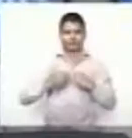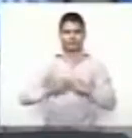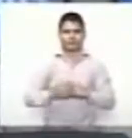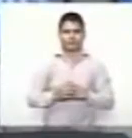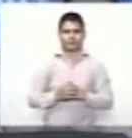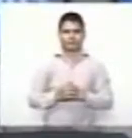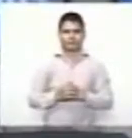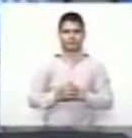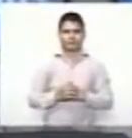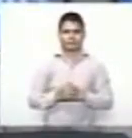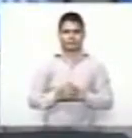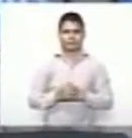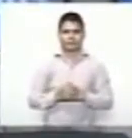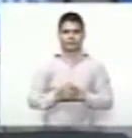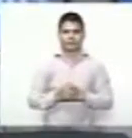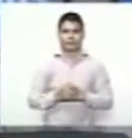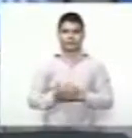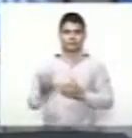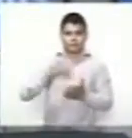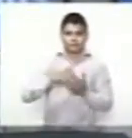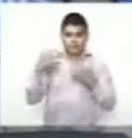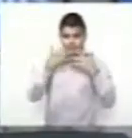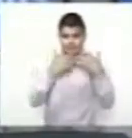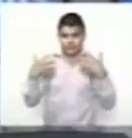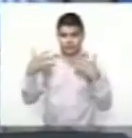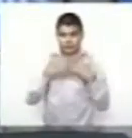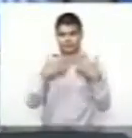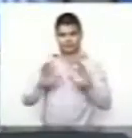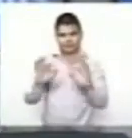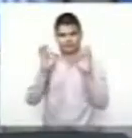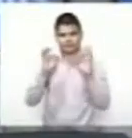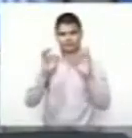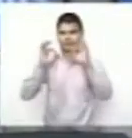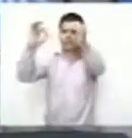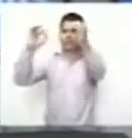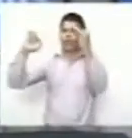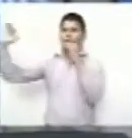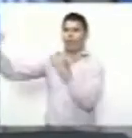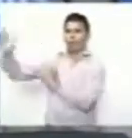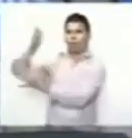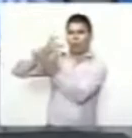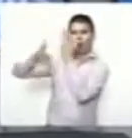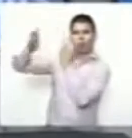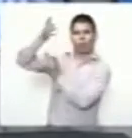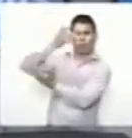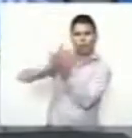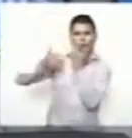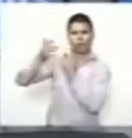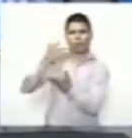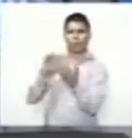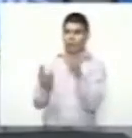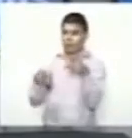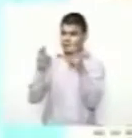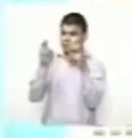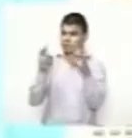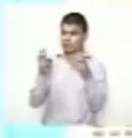Televista. Se puso en marcha el primer sistema de pronóstico de calidad del aire en el país. Yair Díaz nos tiene los